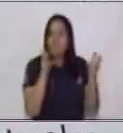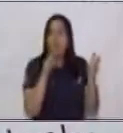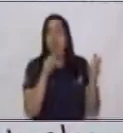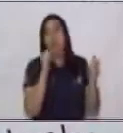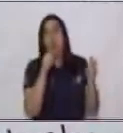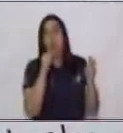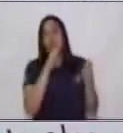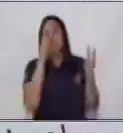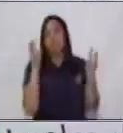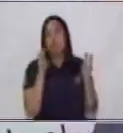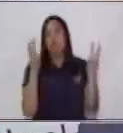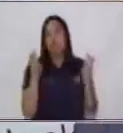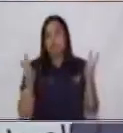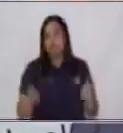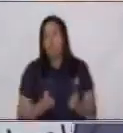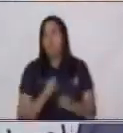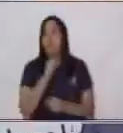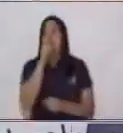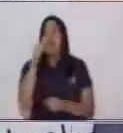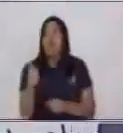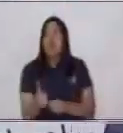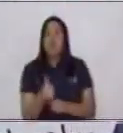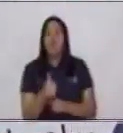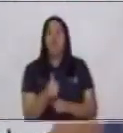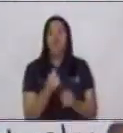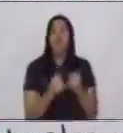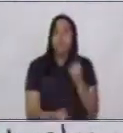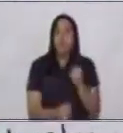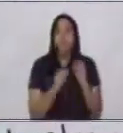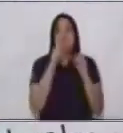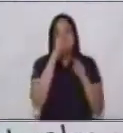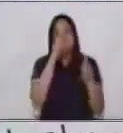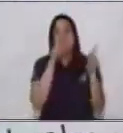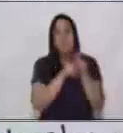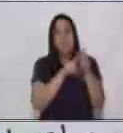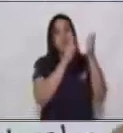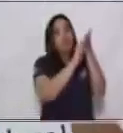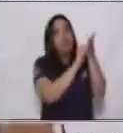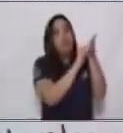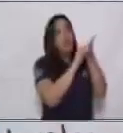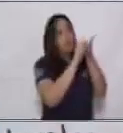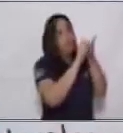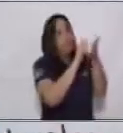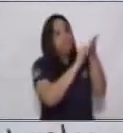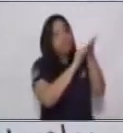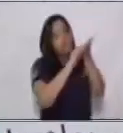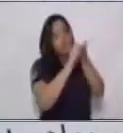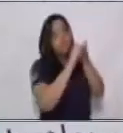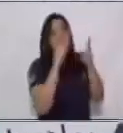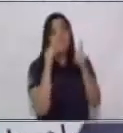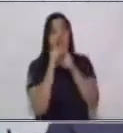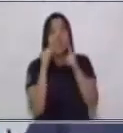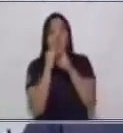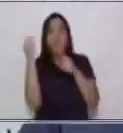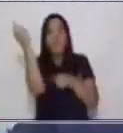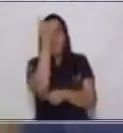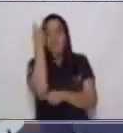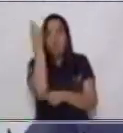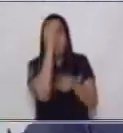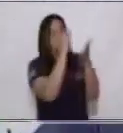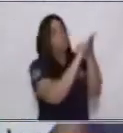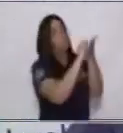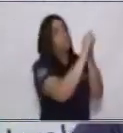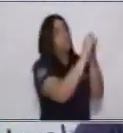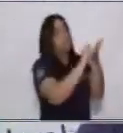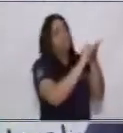último, también podemos utilizar la técnica de subrayar. Es decir, rayar debajo de las palabras o resaltarlas para